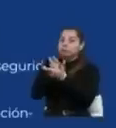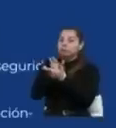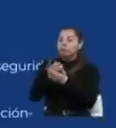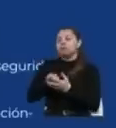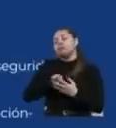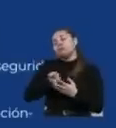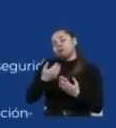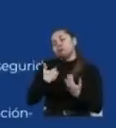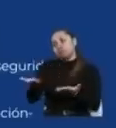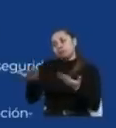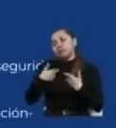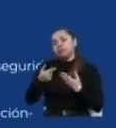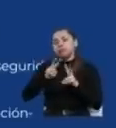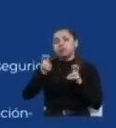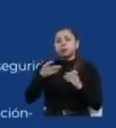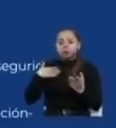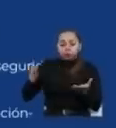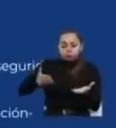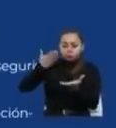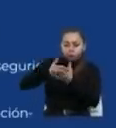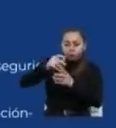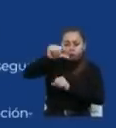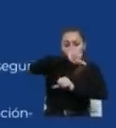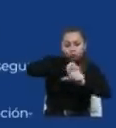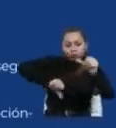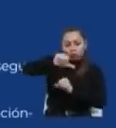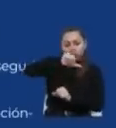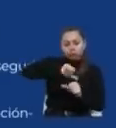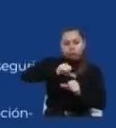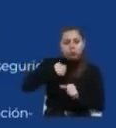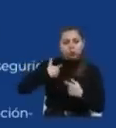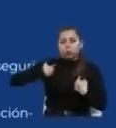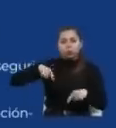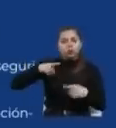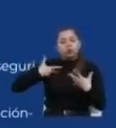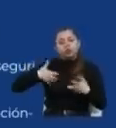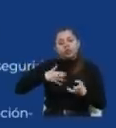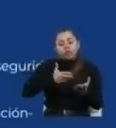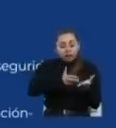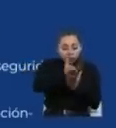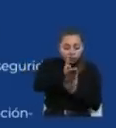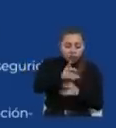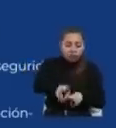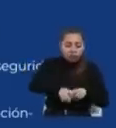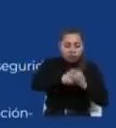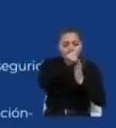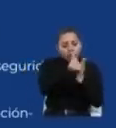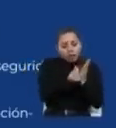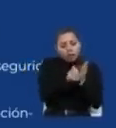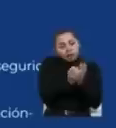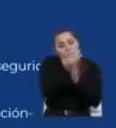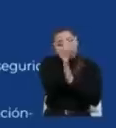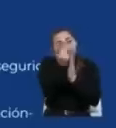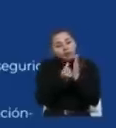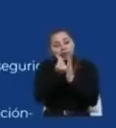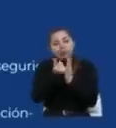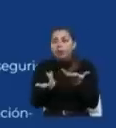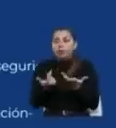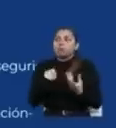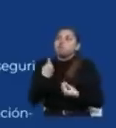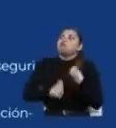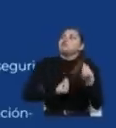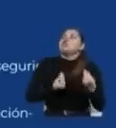pronto podamos llegar a los programas de sustitución, porque no quieren continuar con esto. Pero es que si no lo hacen, se mueren de